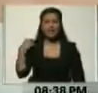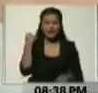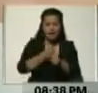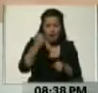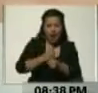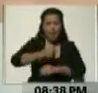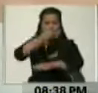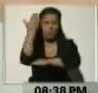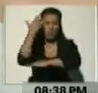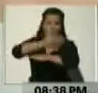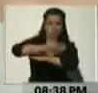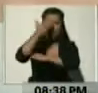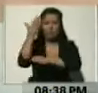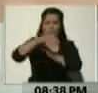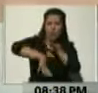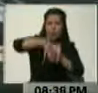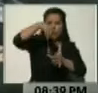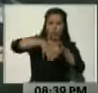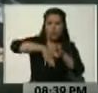nos dio una cena